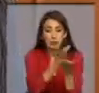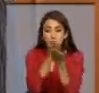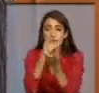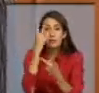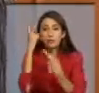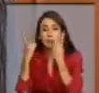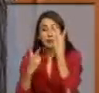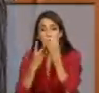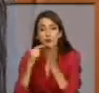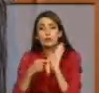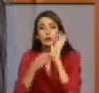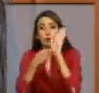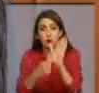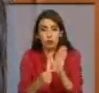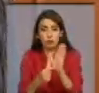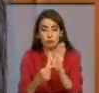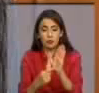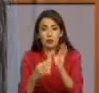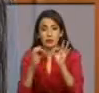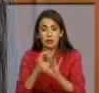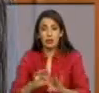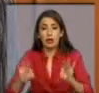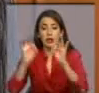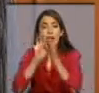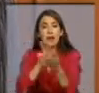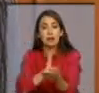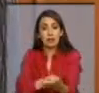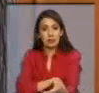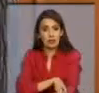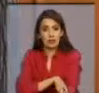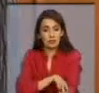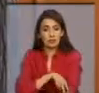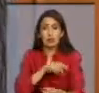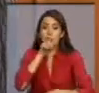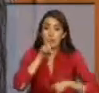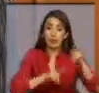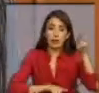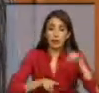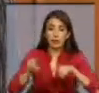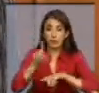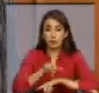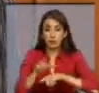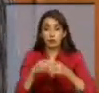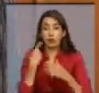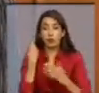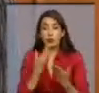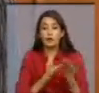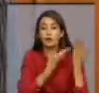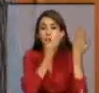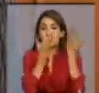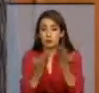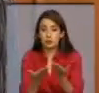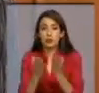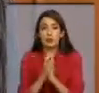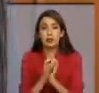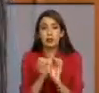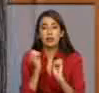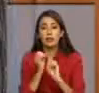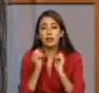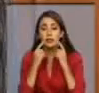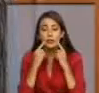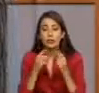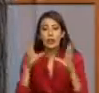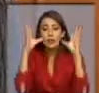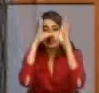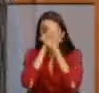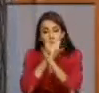es una muestra más de la riqueza y diversidad de la tradición, pues en algunos lugares es costumbre colocar una ofrenda sobre el sepulcro y pasar allí la noche en